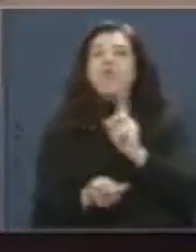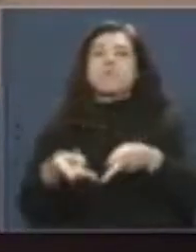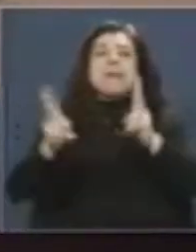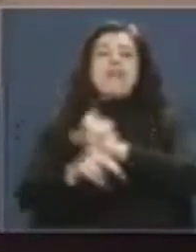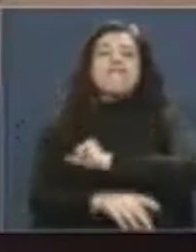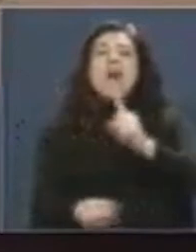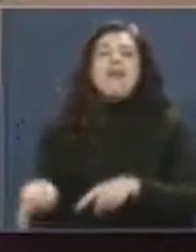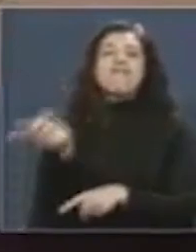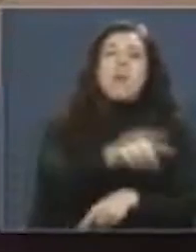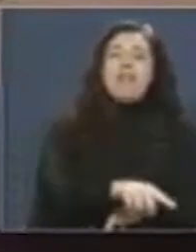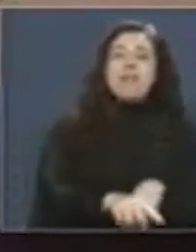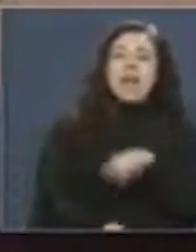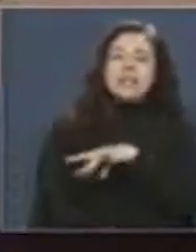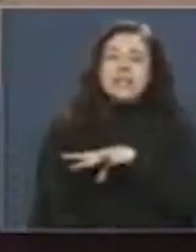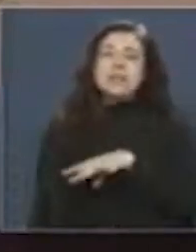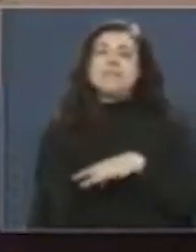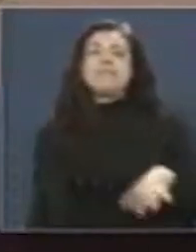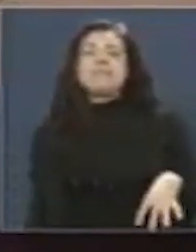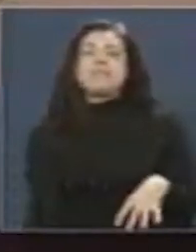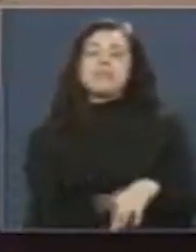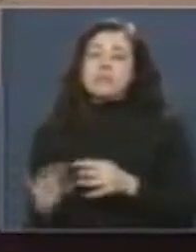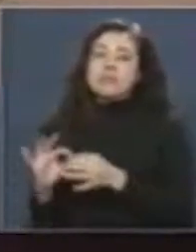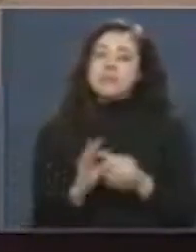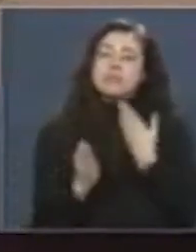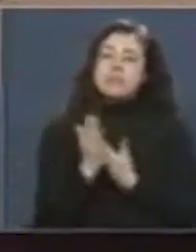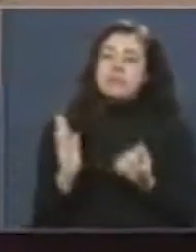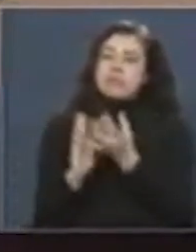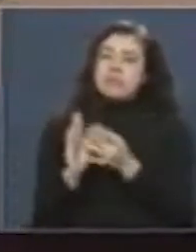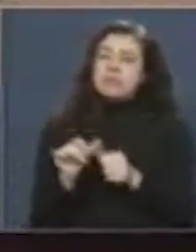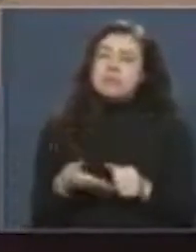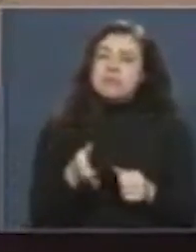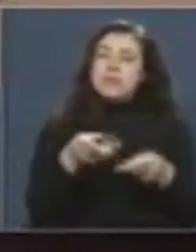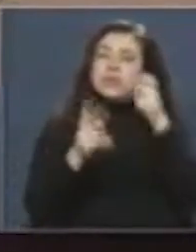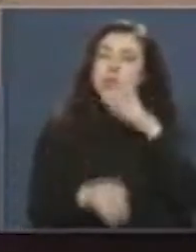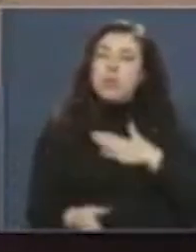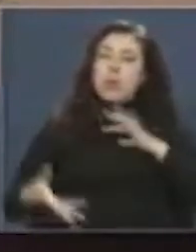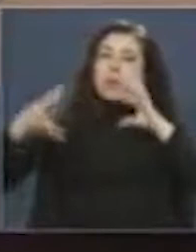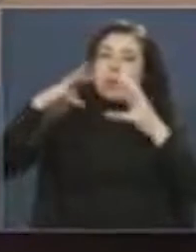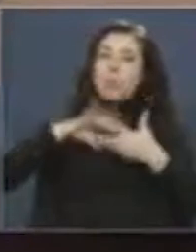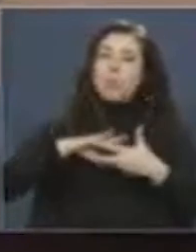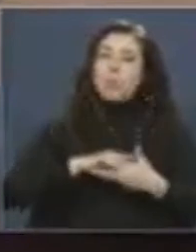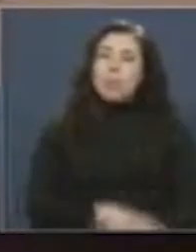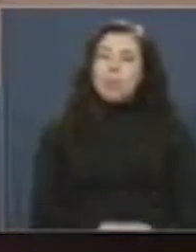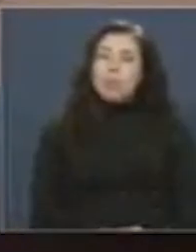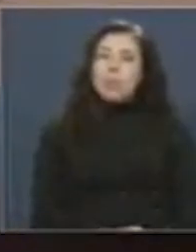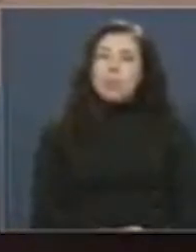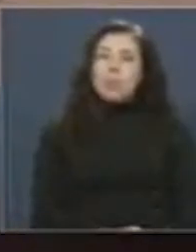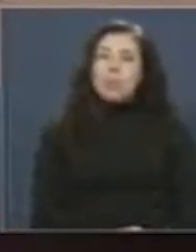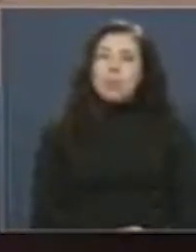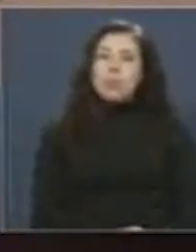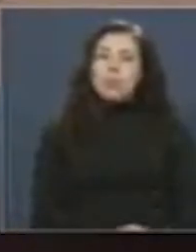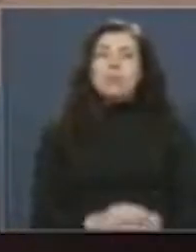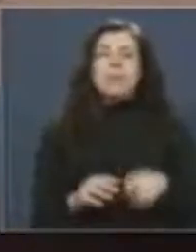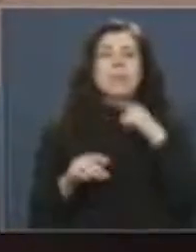Es por eso que ante la violación sistemática de los derechos humanos en el mundo, en la mantención de un